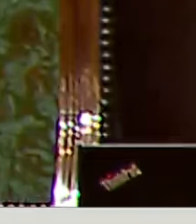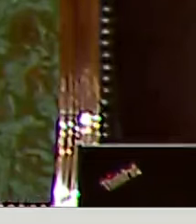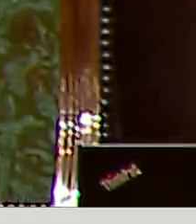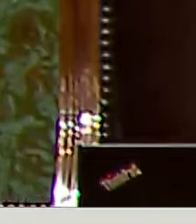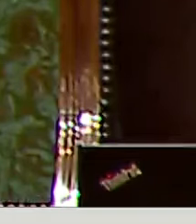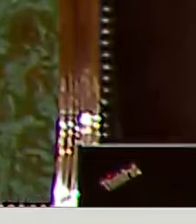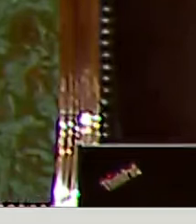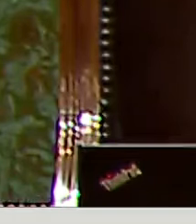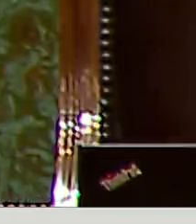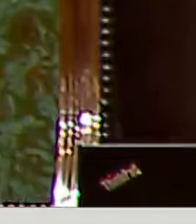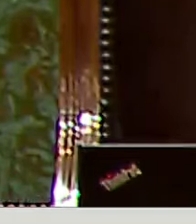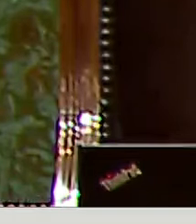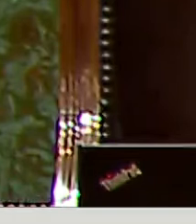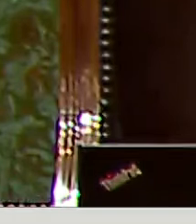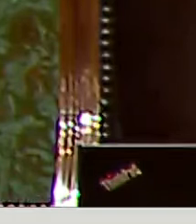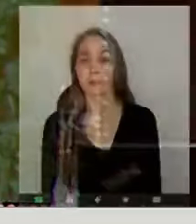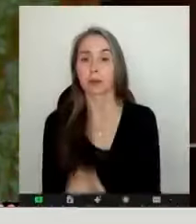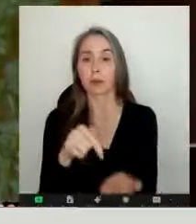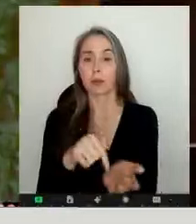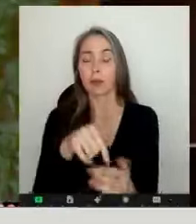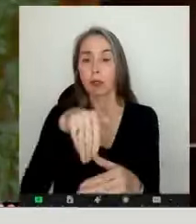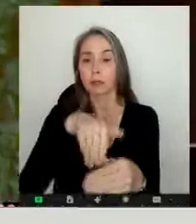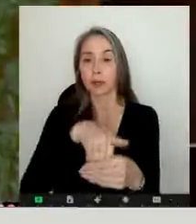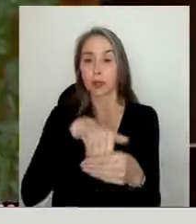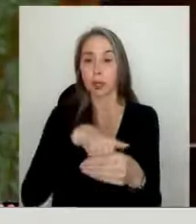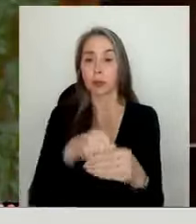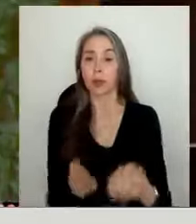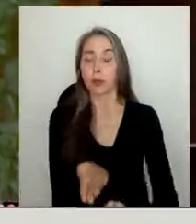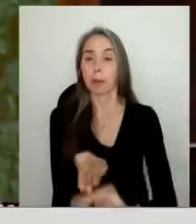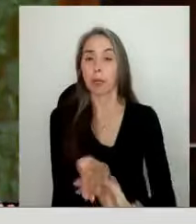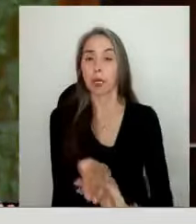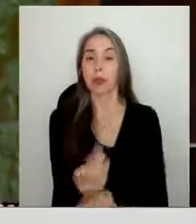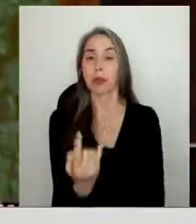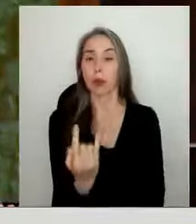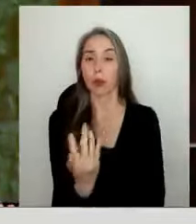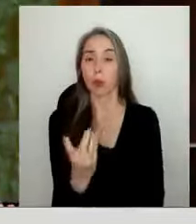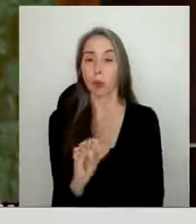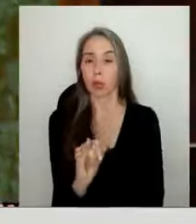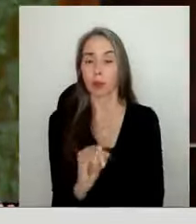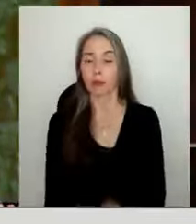acuerdo en votación entonces la petición de la unión demócrata independiente